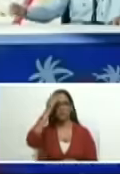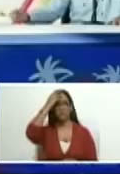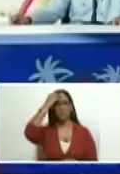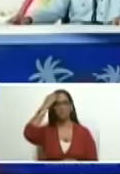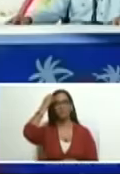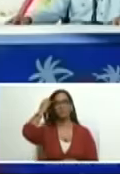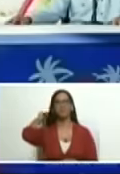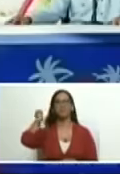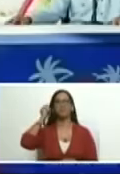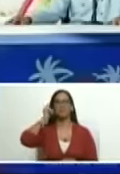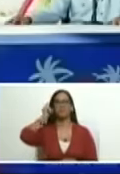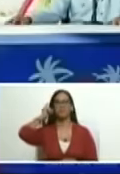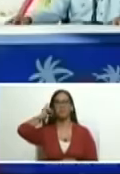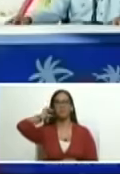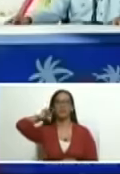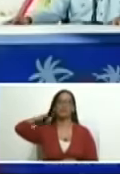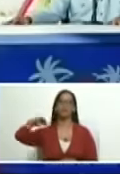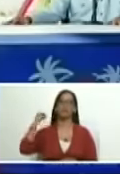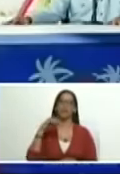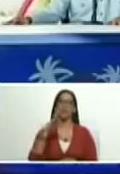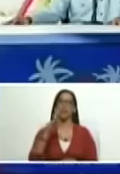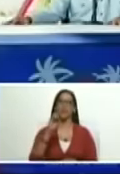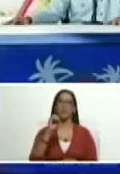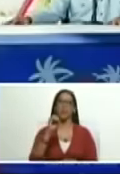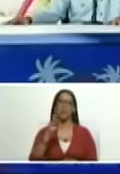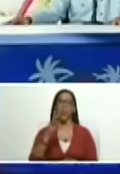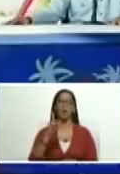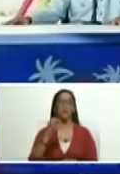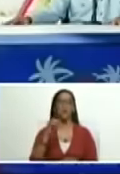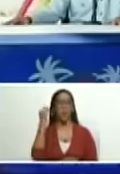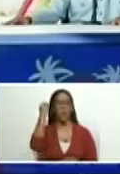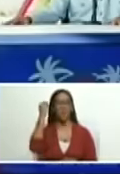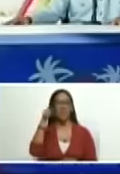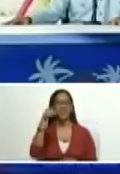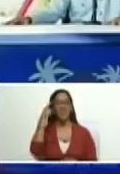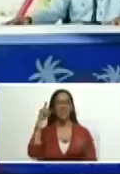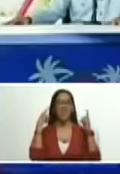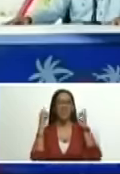Un doblón, ¿cómo sabes tú? Que La Guaira es lejos.